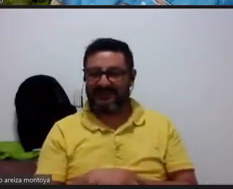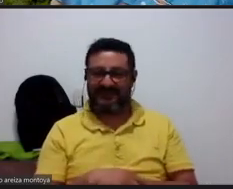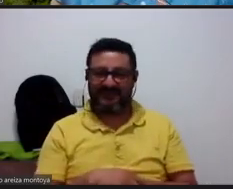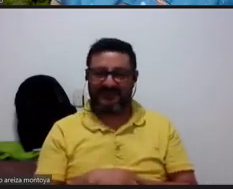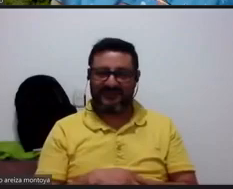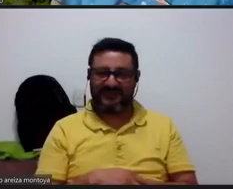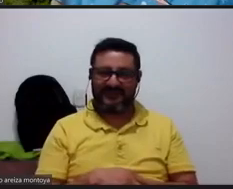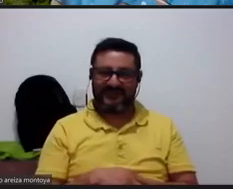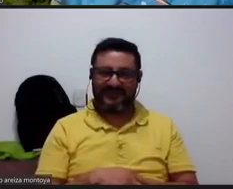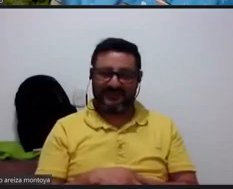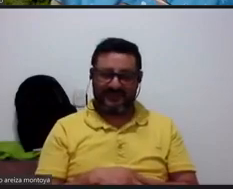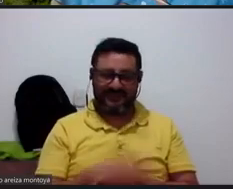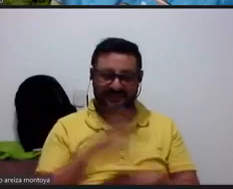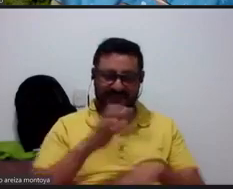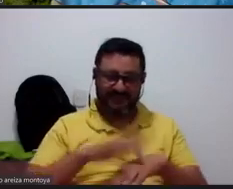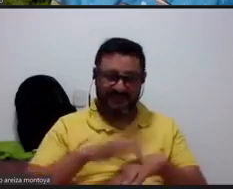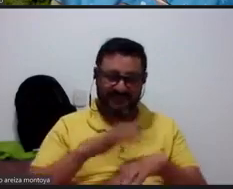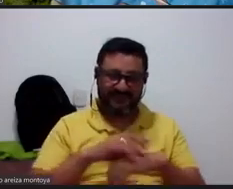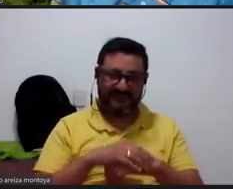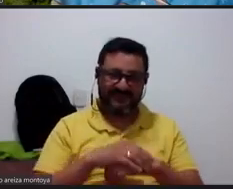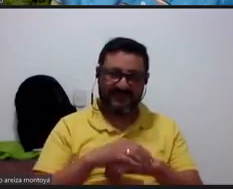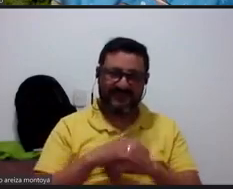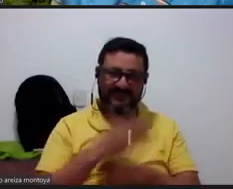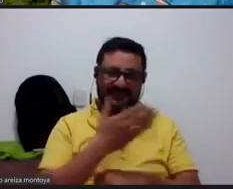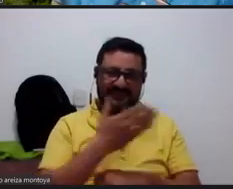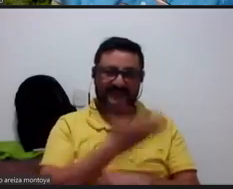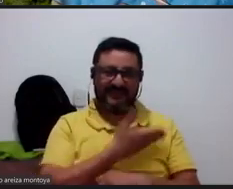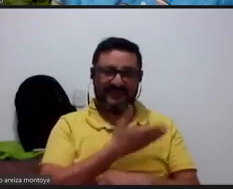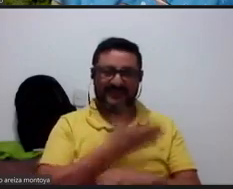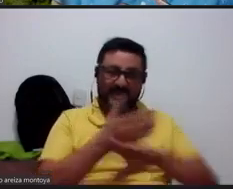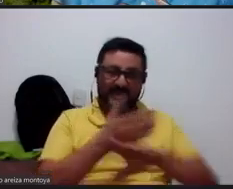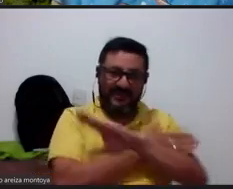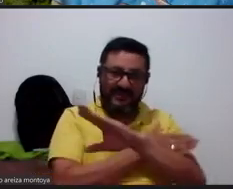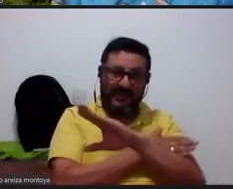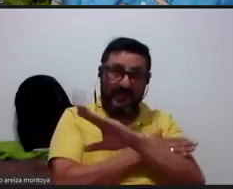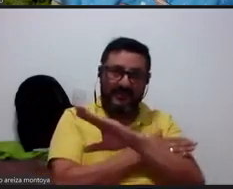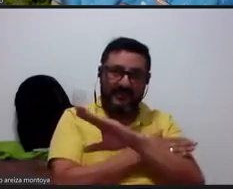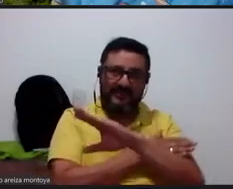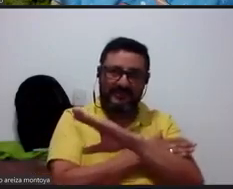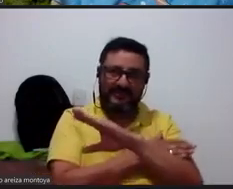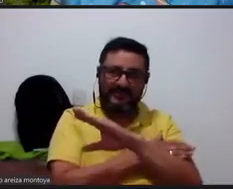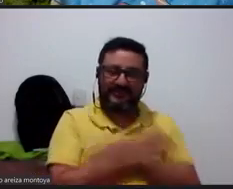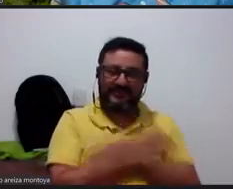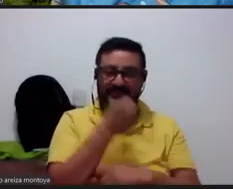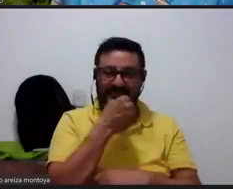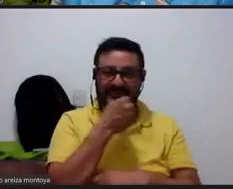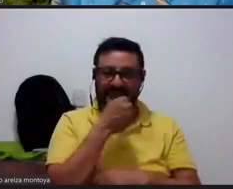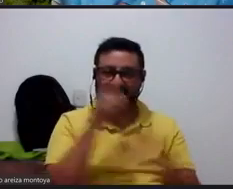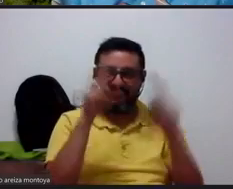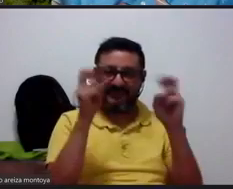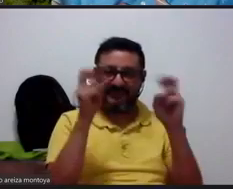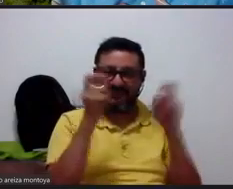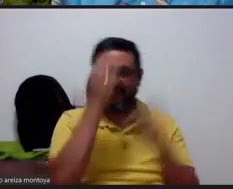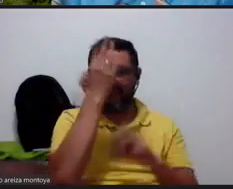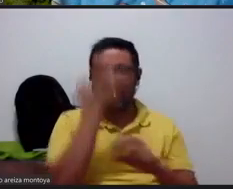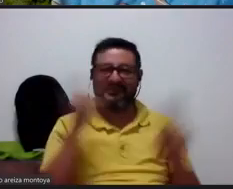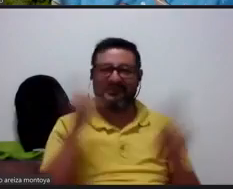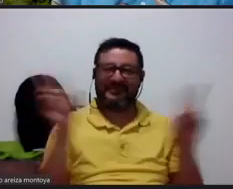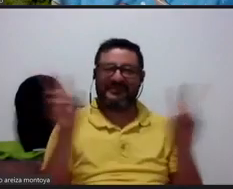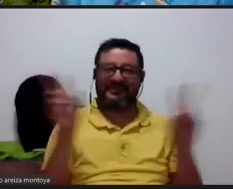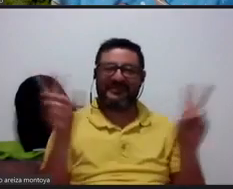yo quiero tocar un tema que lo tocamos antes de iniciar esta transmisión en vivo, este Facebook